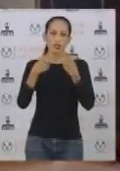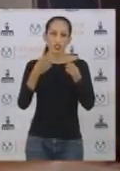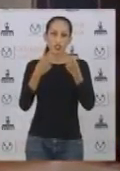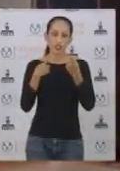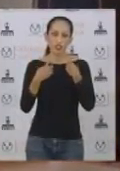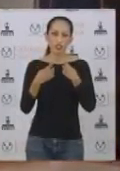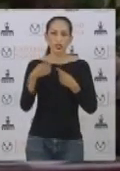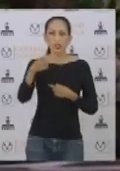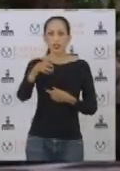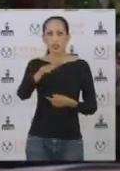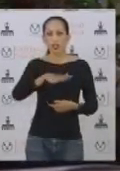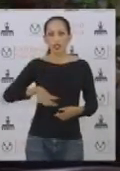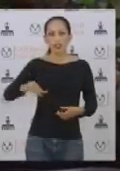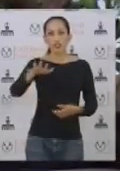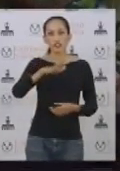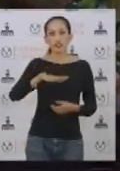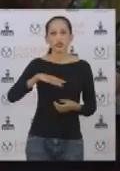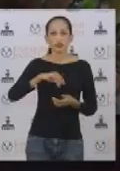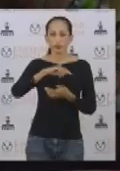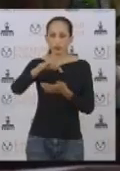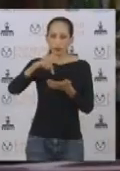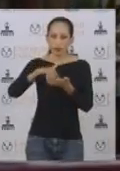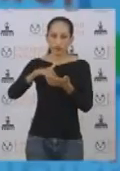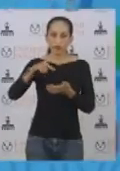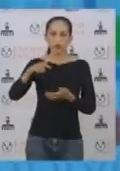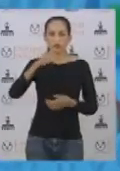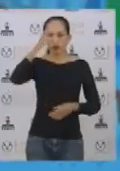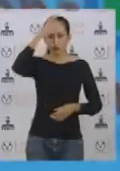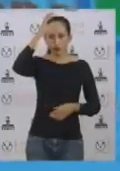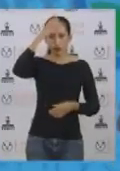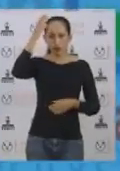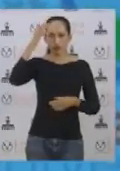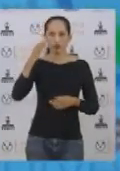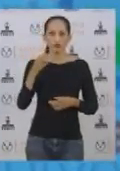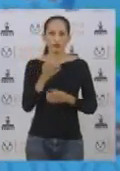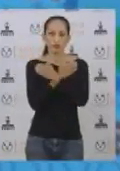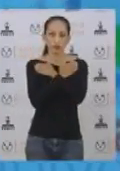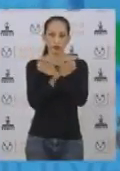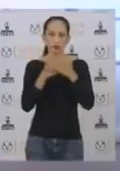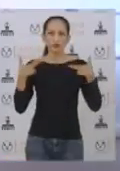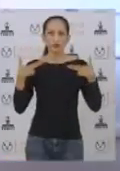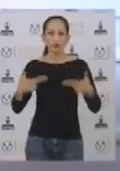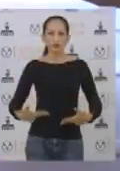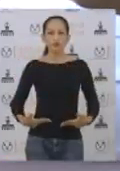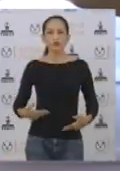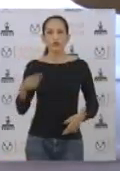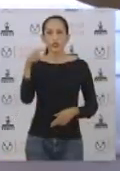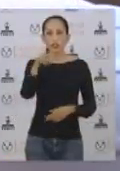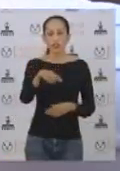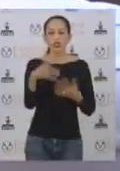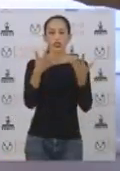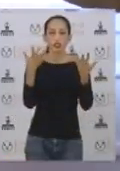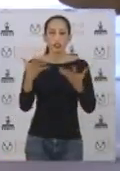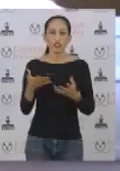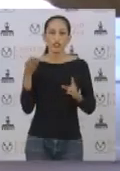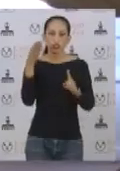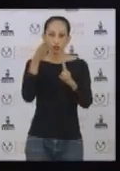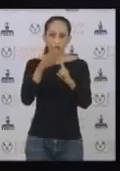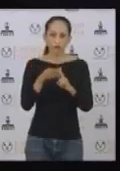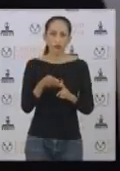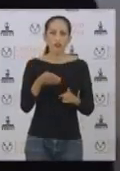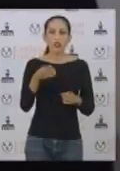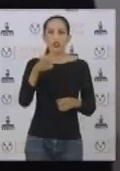universitarios, esto en la Unidad Académica Multidisciplinaria de Ciencias, Educación y Humanidades. Esta actividad tiene el objetivo